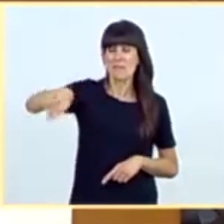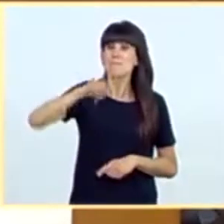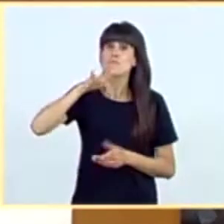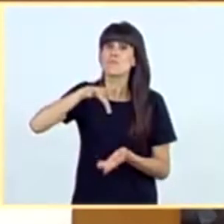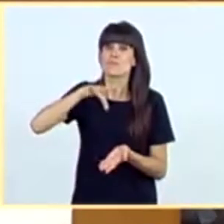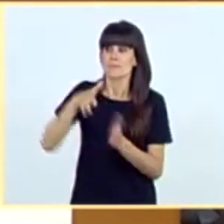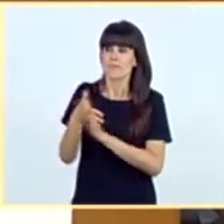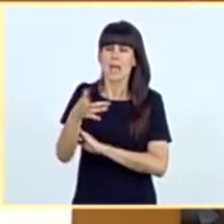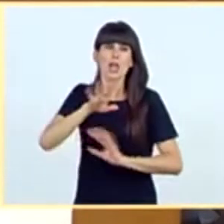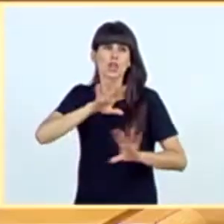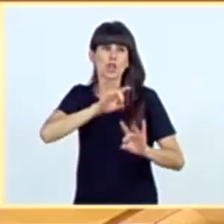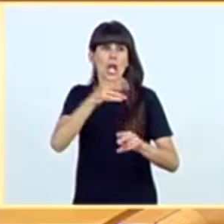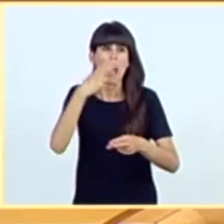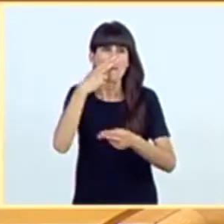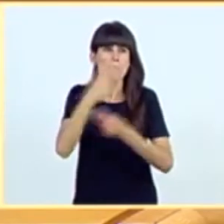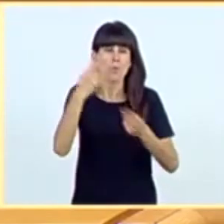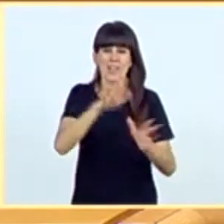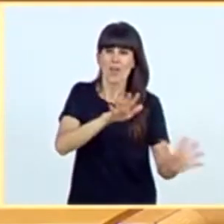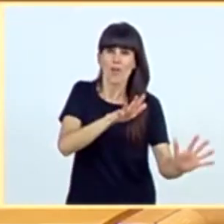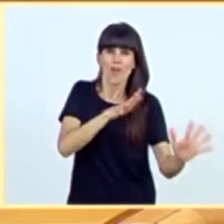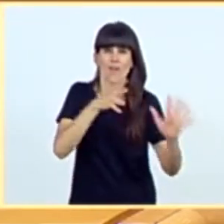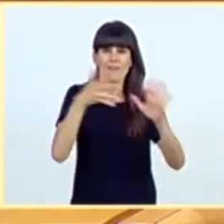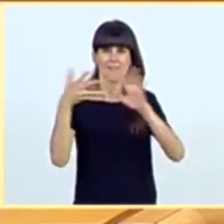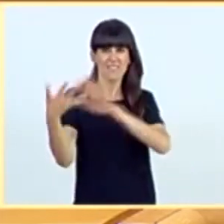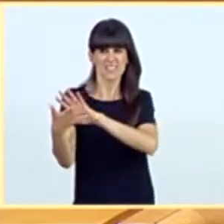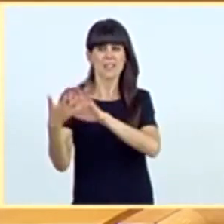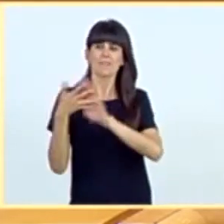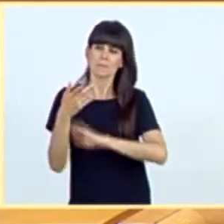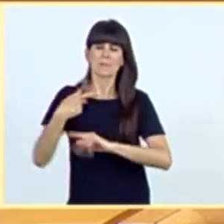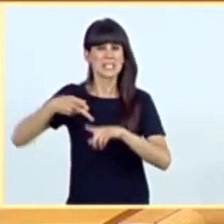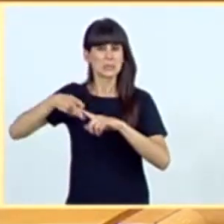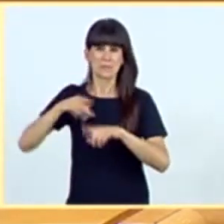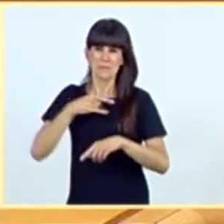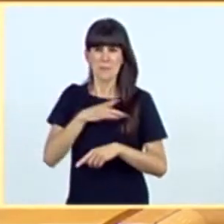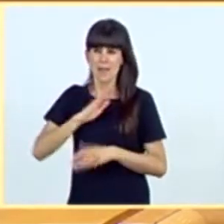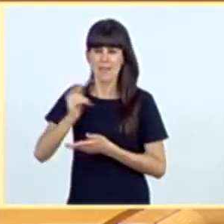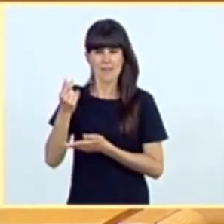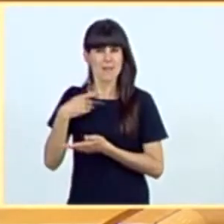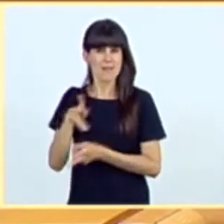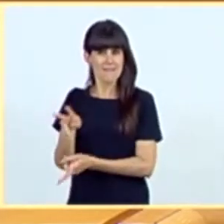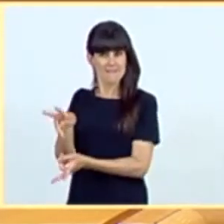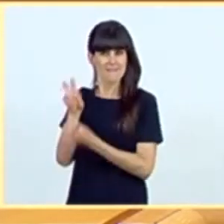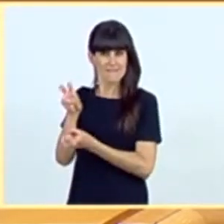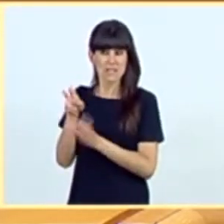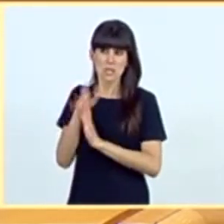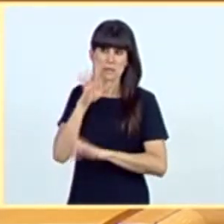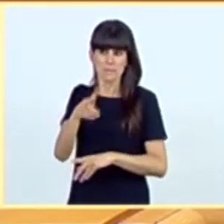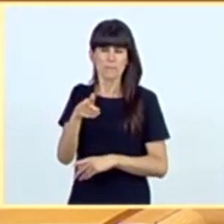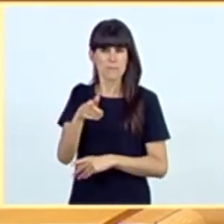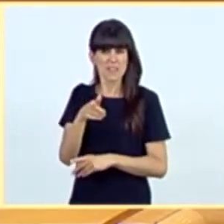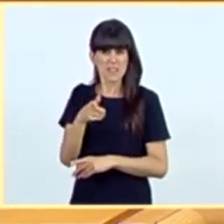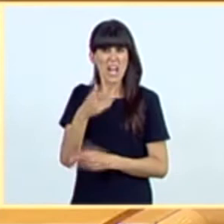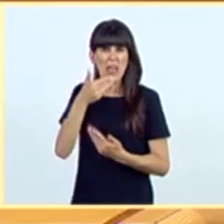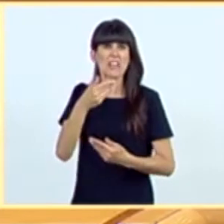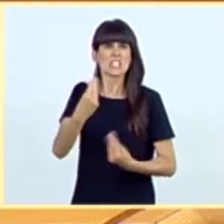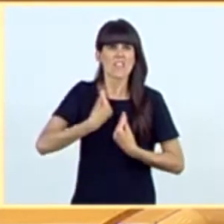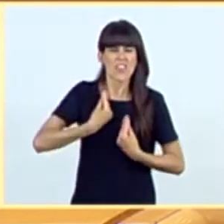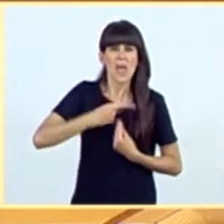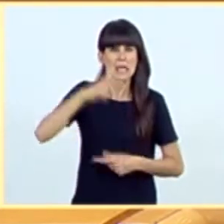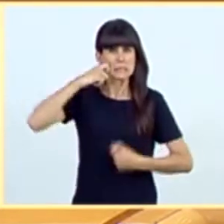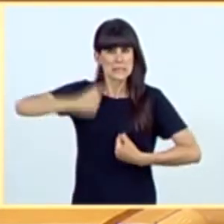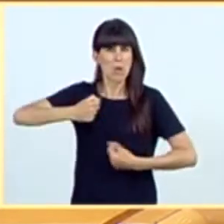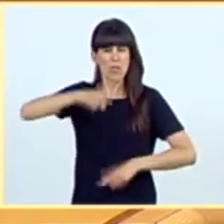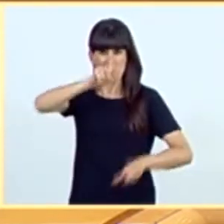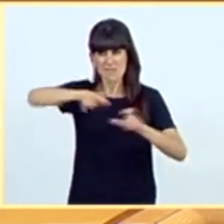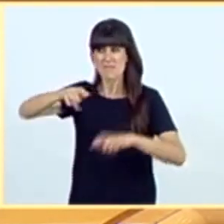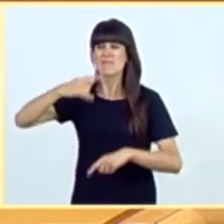lo público lo convierten en instrumentos para que se forren sus amigos a costa de la vida y de la salud de los ciudadanos. Esos